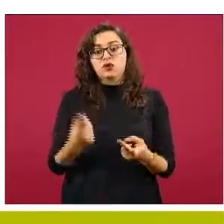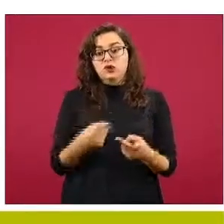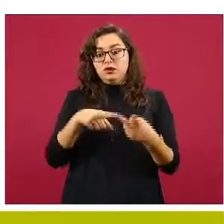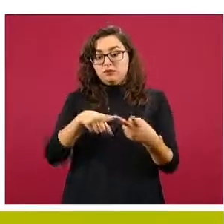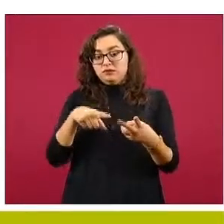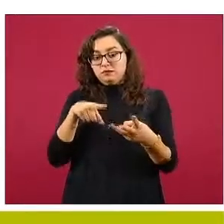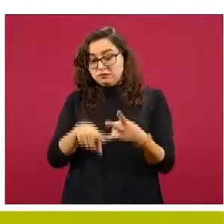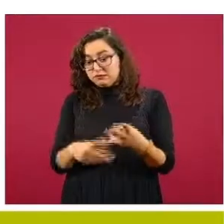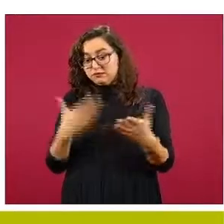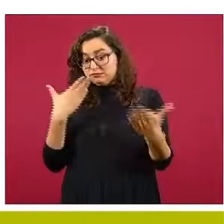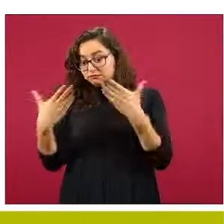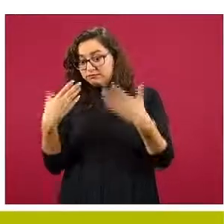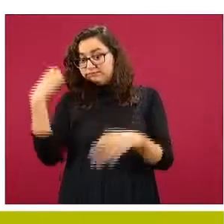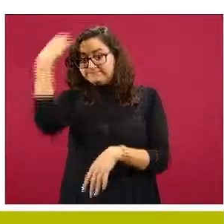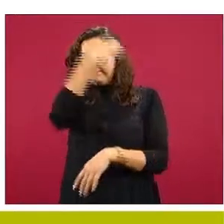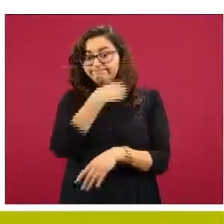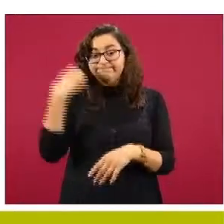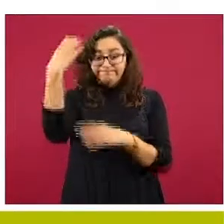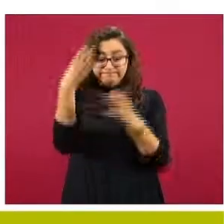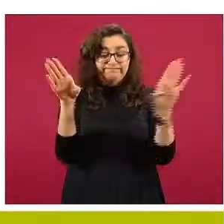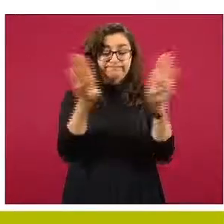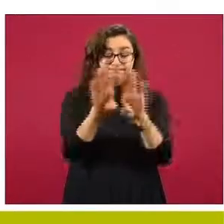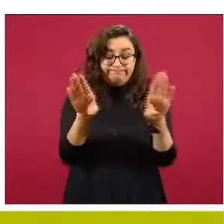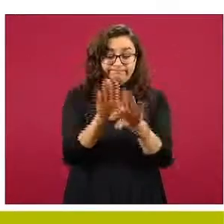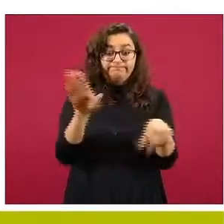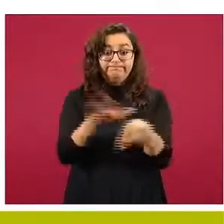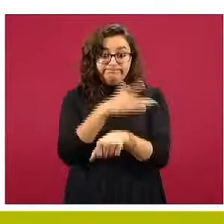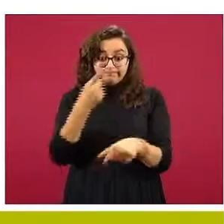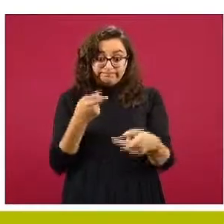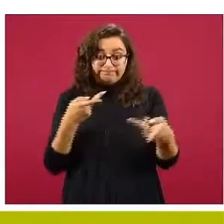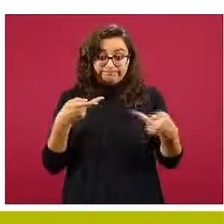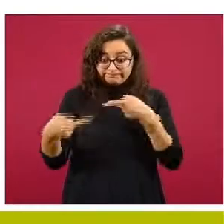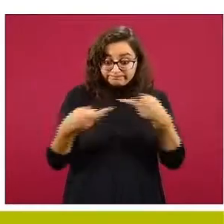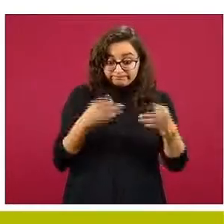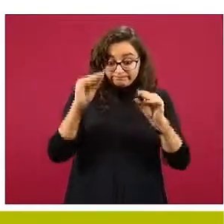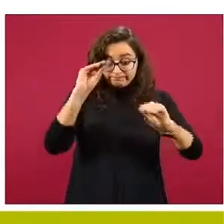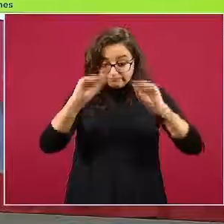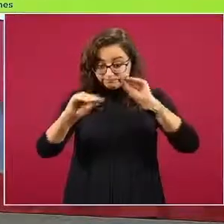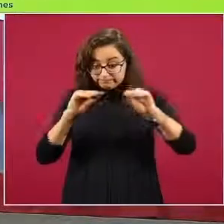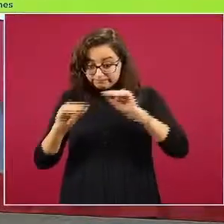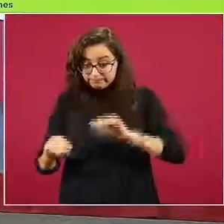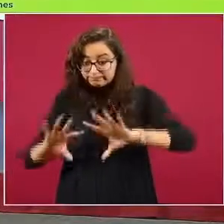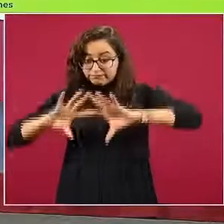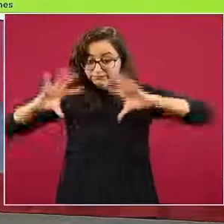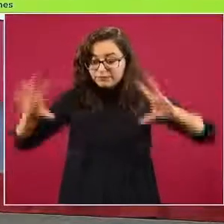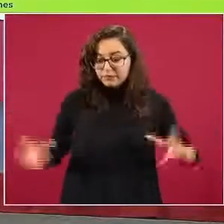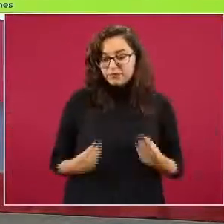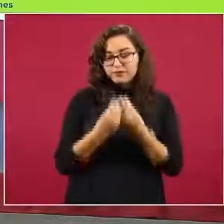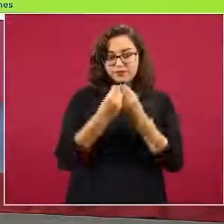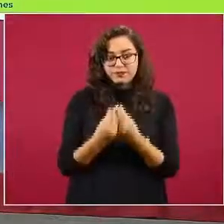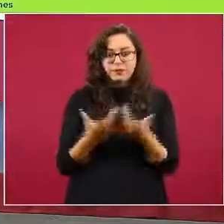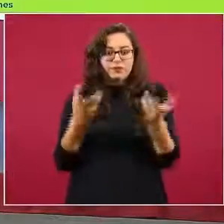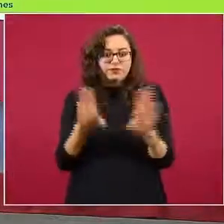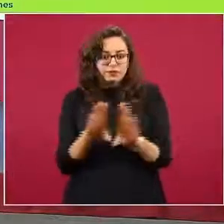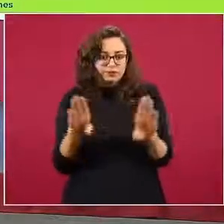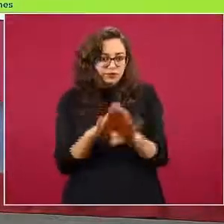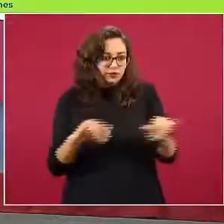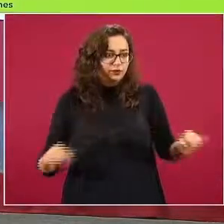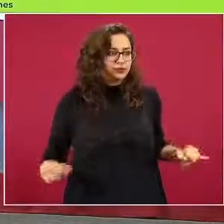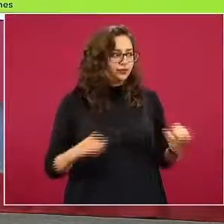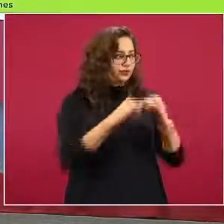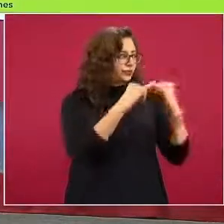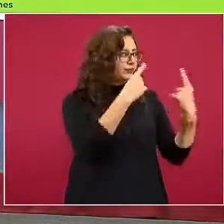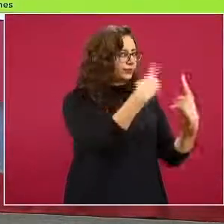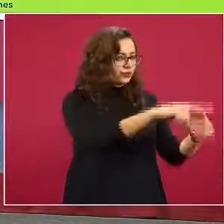impresionante porque finalmente al ser una estrategia, una plataforma integradora y no un programa, pues teníamos que ver cómo trabajaban las diferentes